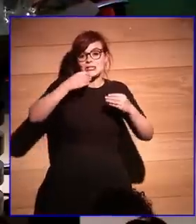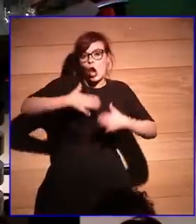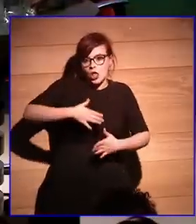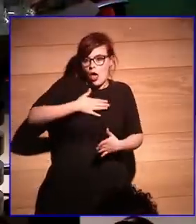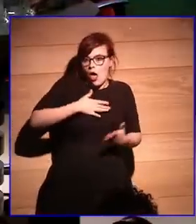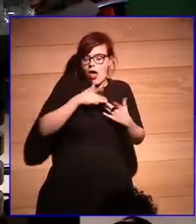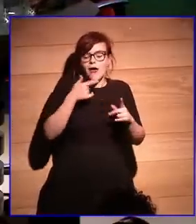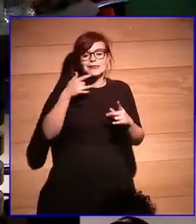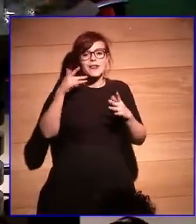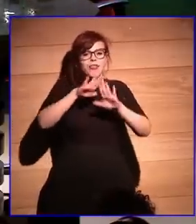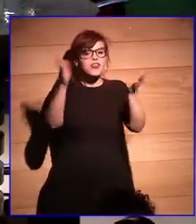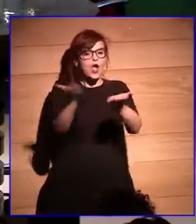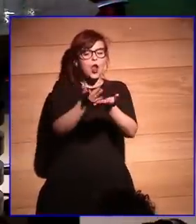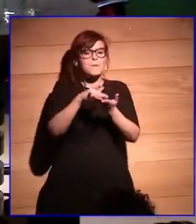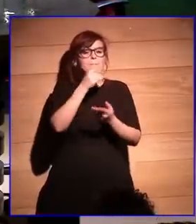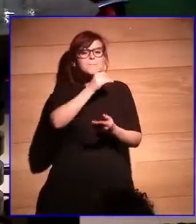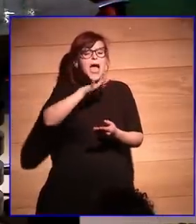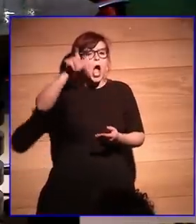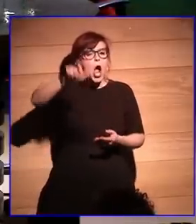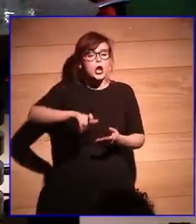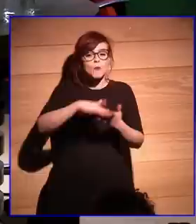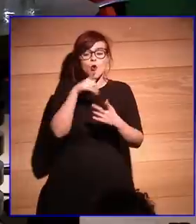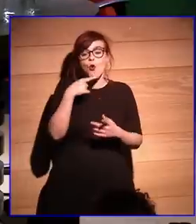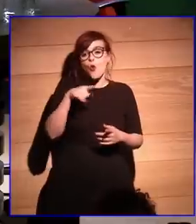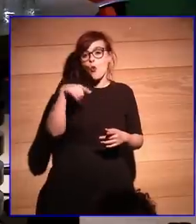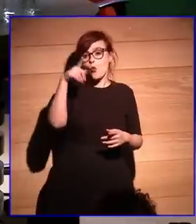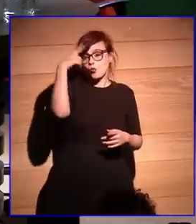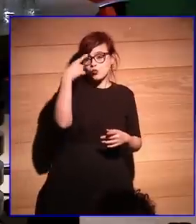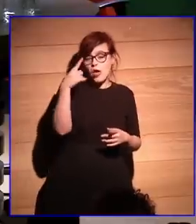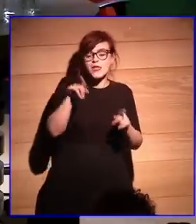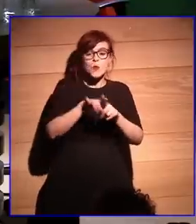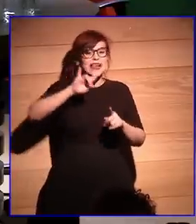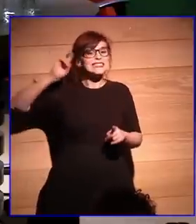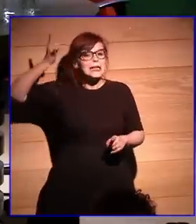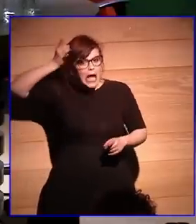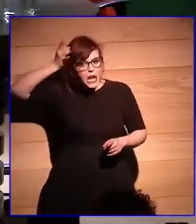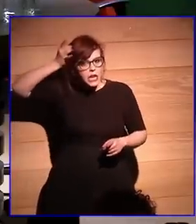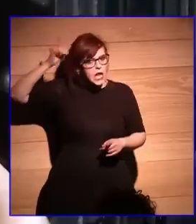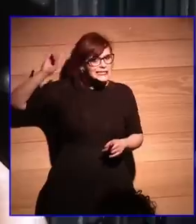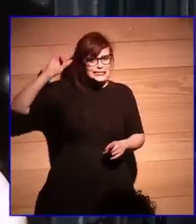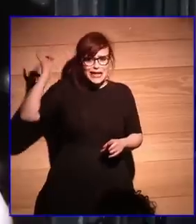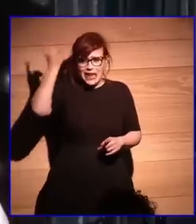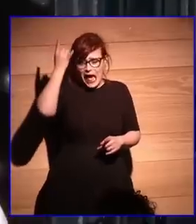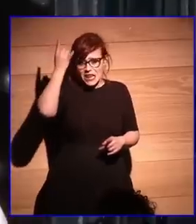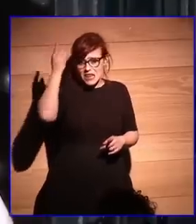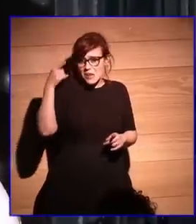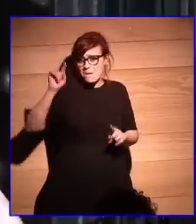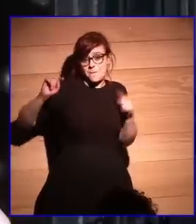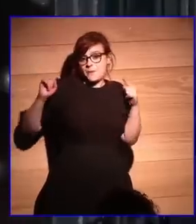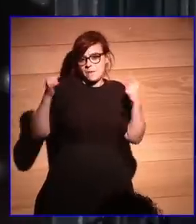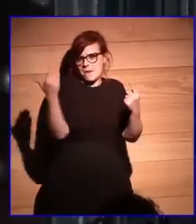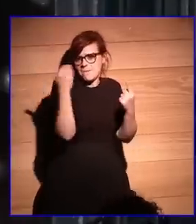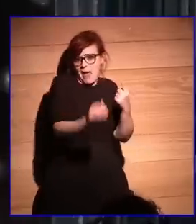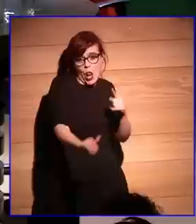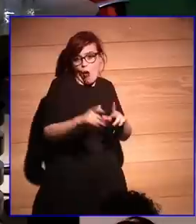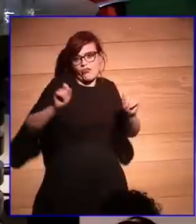nuestra civilización occidental y de nuestra cultura judeocristiana, que es Satán. Satán es el primer villano... El primer malo de la